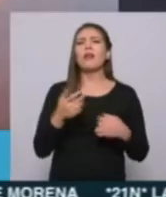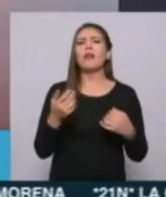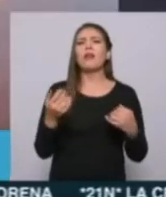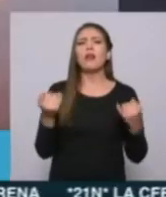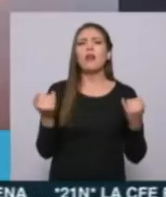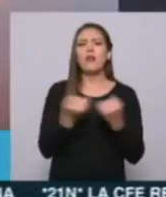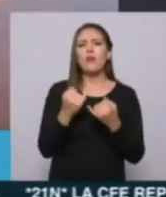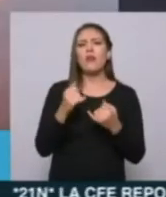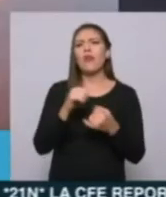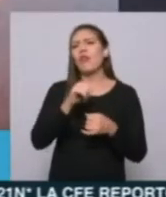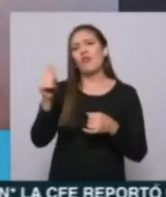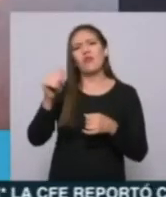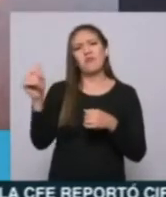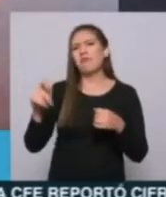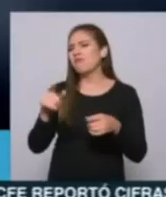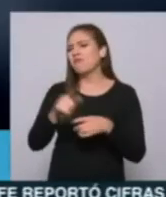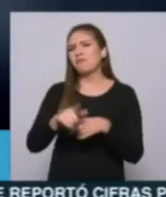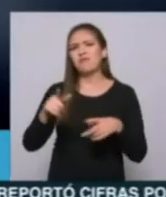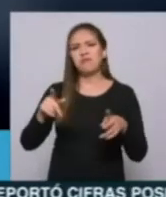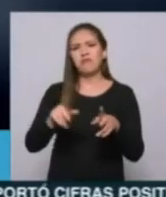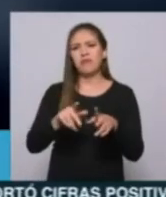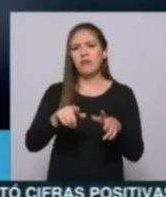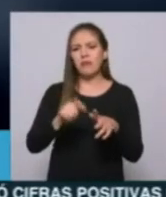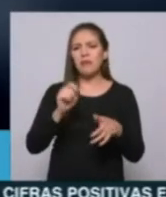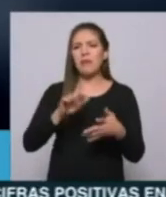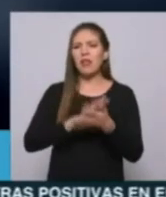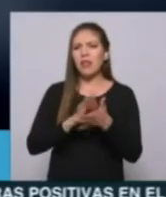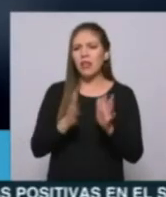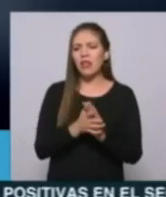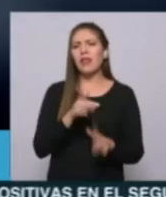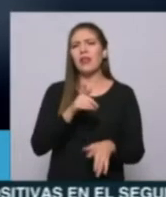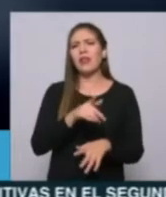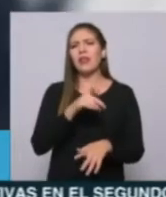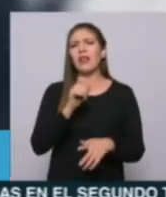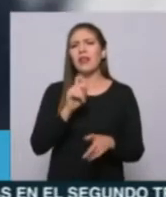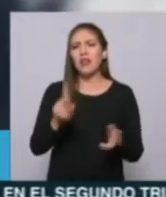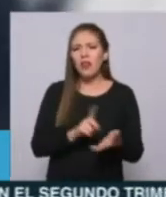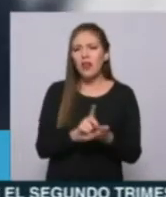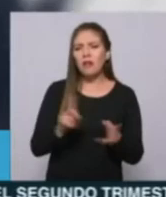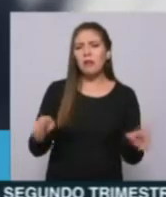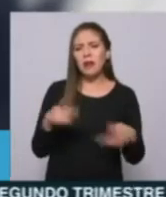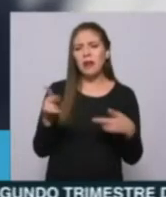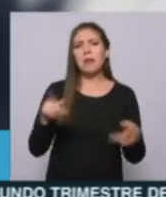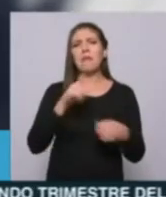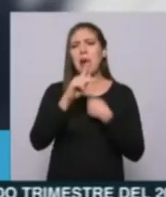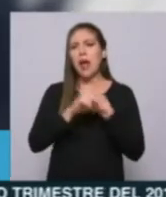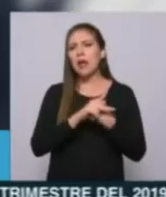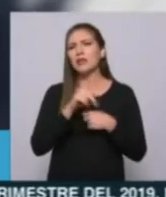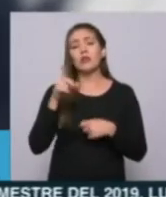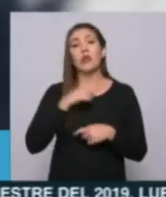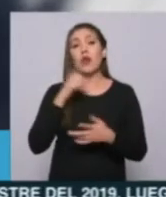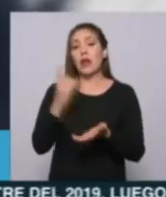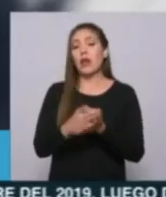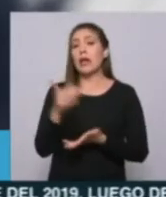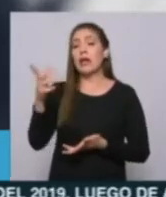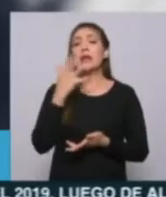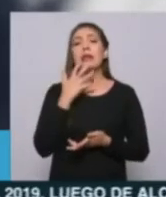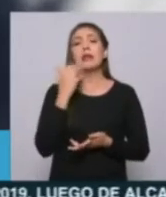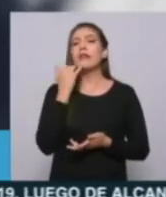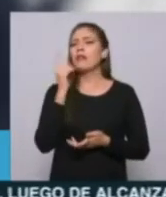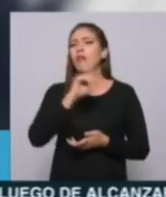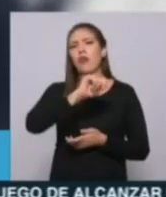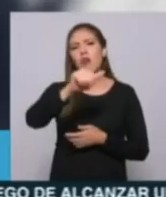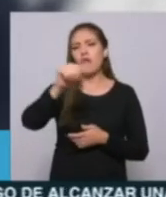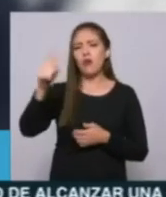organizaciones del extranjero y no solamente del hemisferio, en este caso de Israel, ¿no? Entonces ese es el